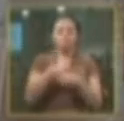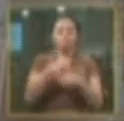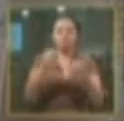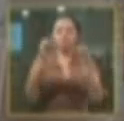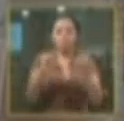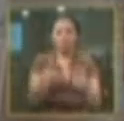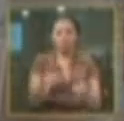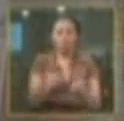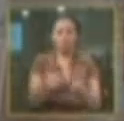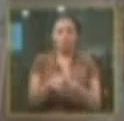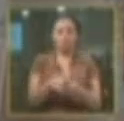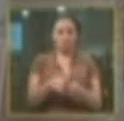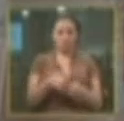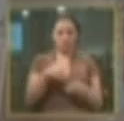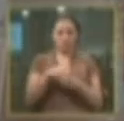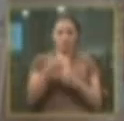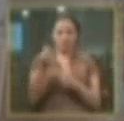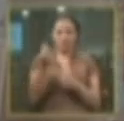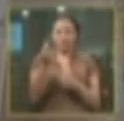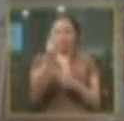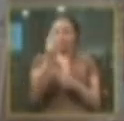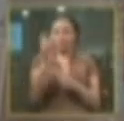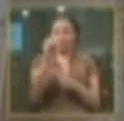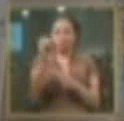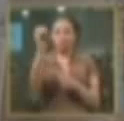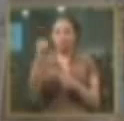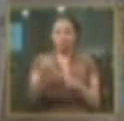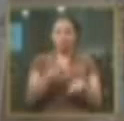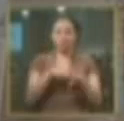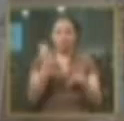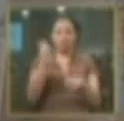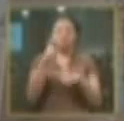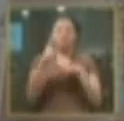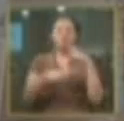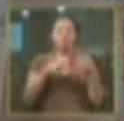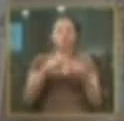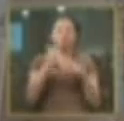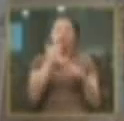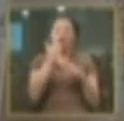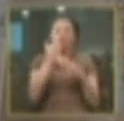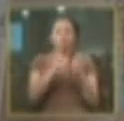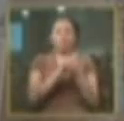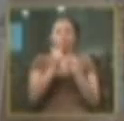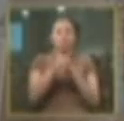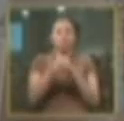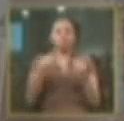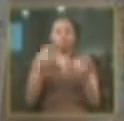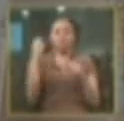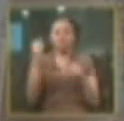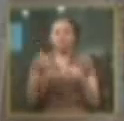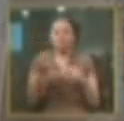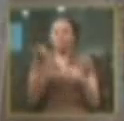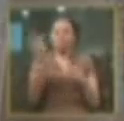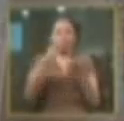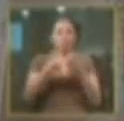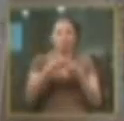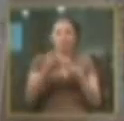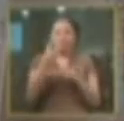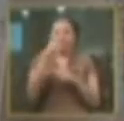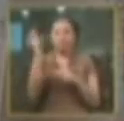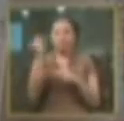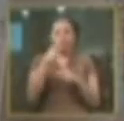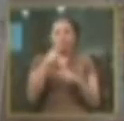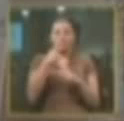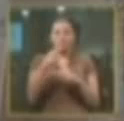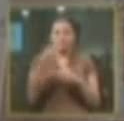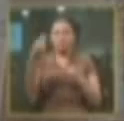cumplido en el casi 100% de los casos, y cuando algo ha ocurrido pues será por fuerza mayor, no imputable a la